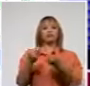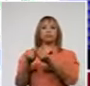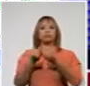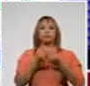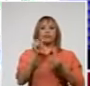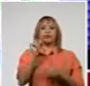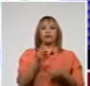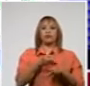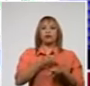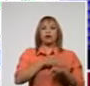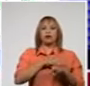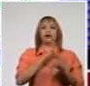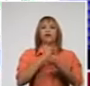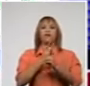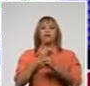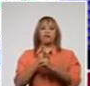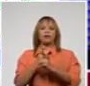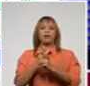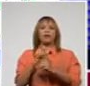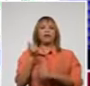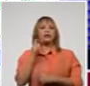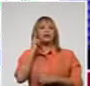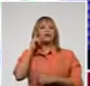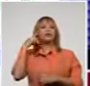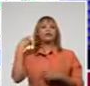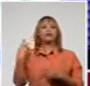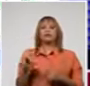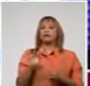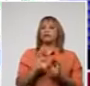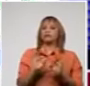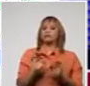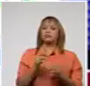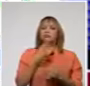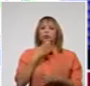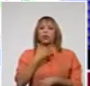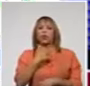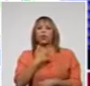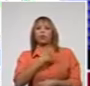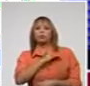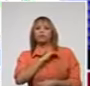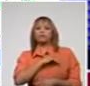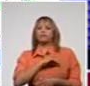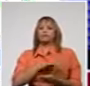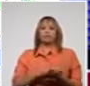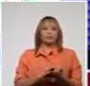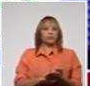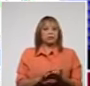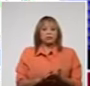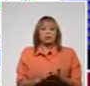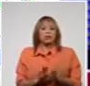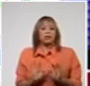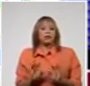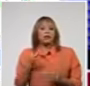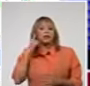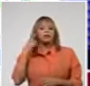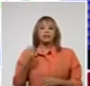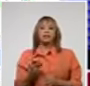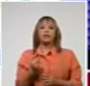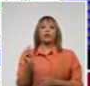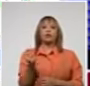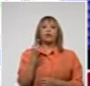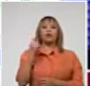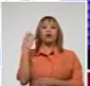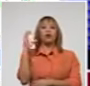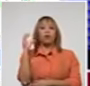confirmados, 10 no tienen fuente de infección precisada, de ellos 9 cubanos y una ciudadana colombiana que